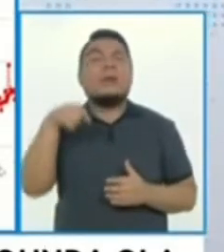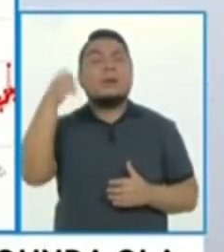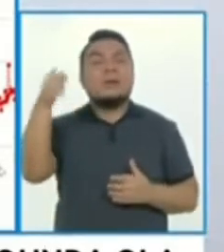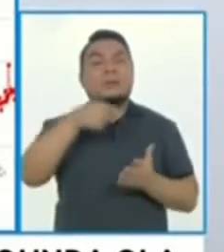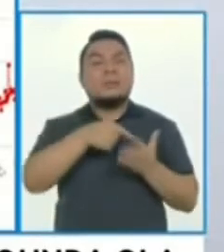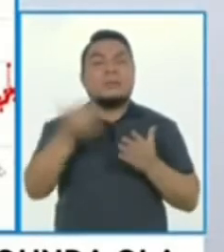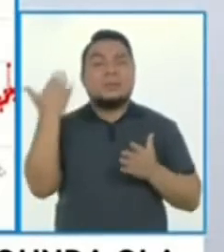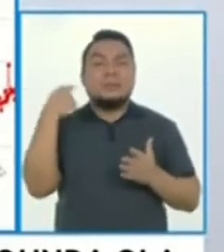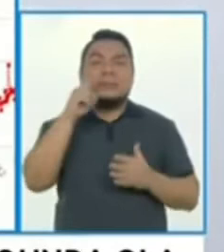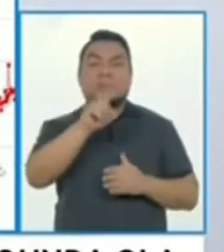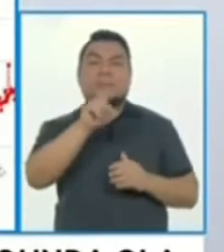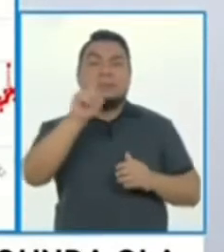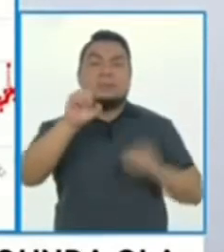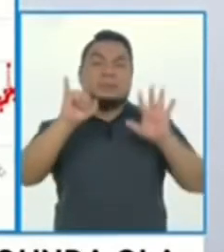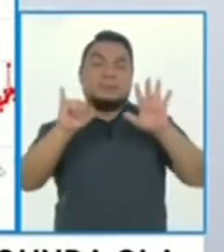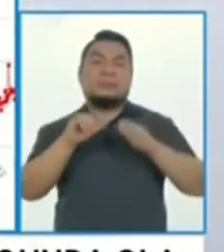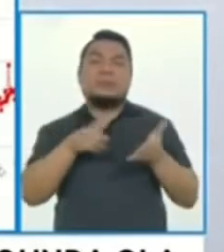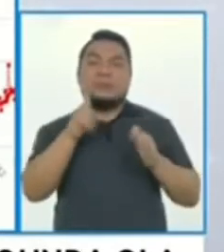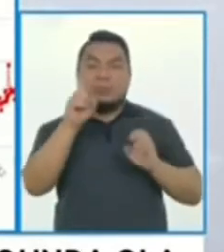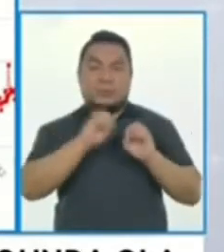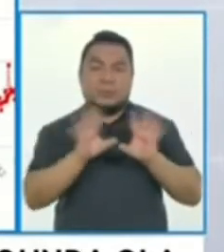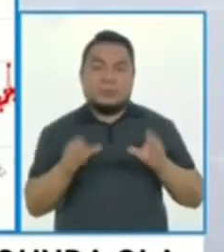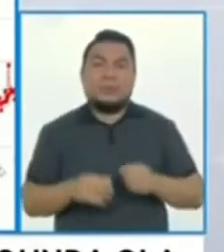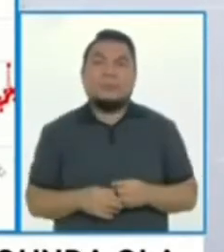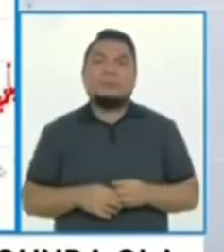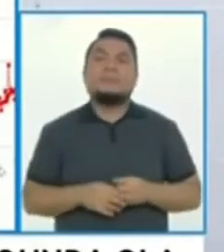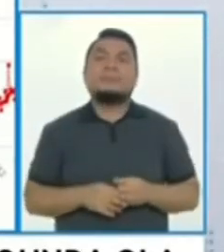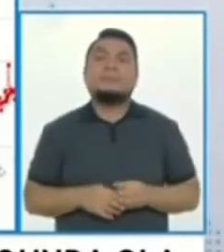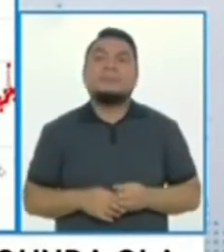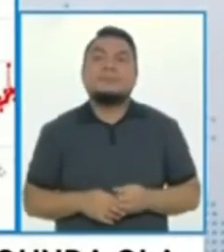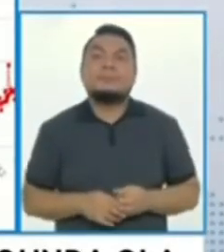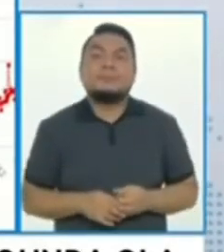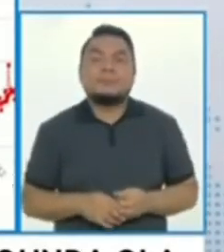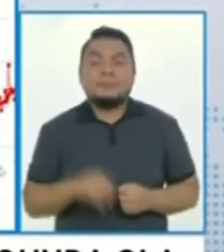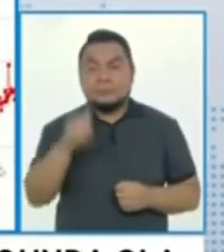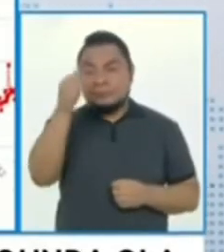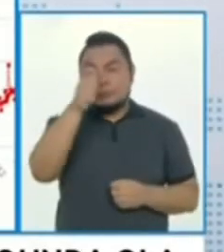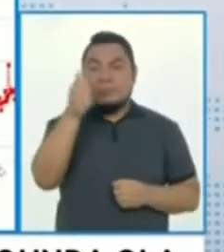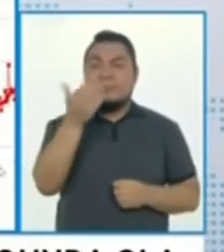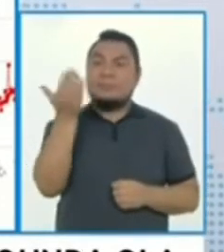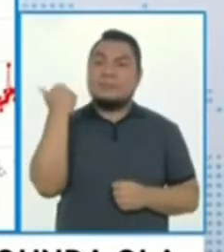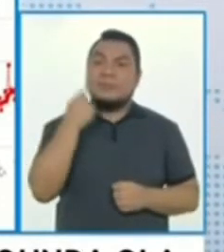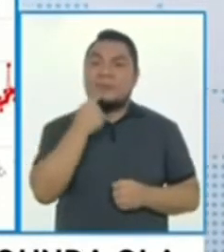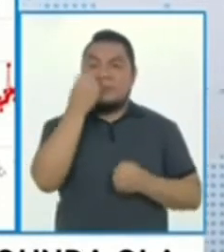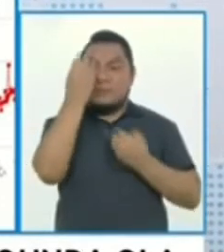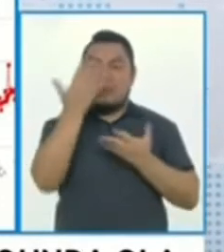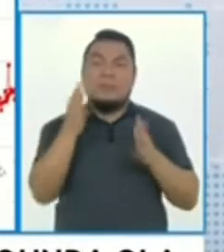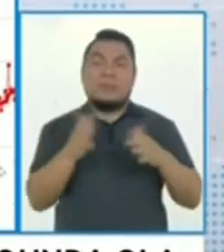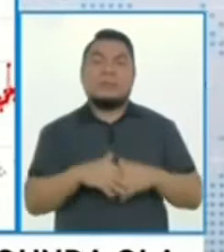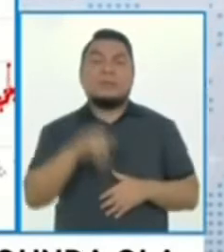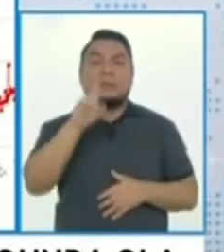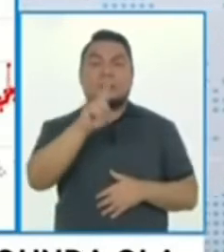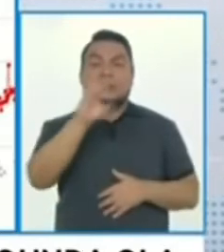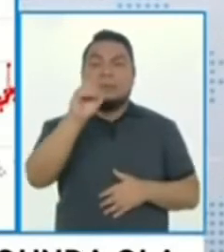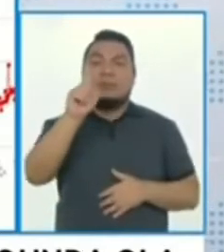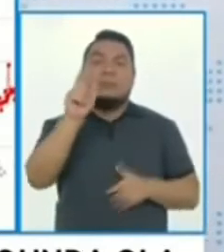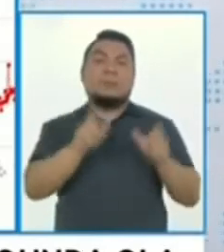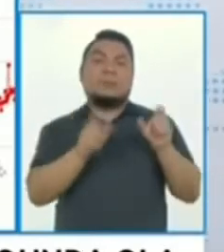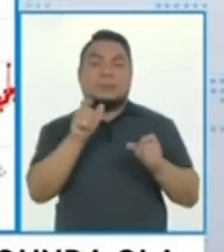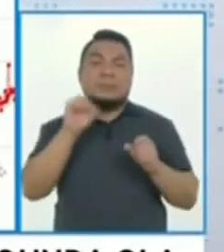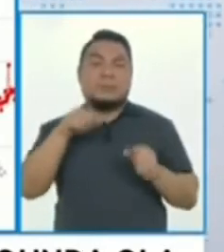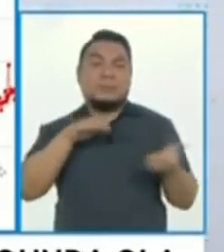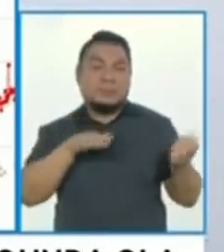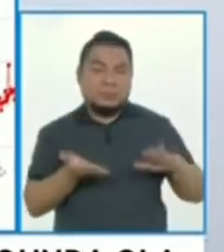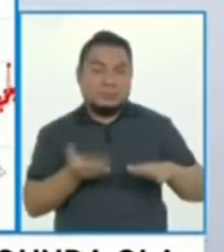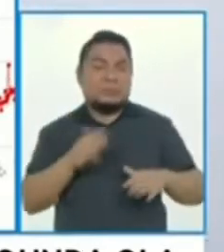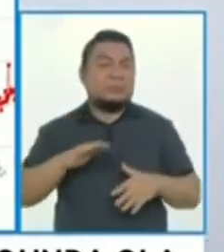ha reportado hasta 116 muertos en un día. Si recordamos, el día domingo se informó alrededor de 101 personas que perdieron